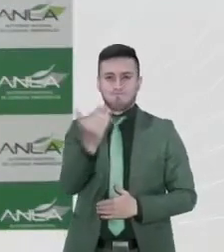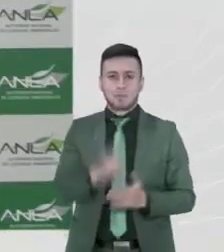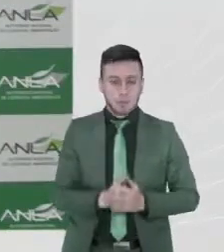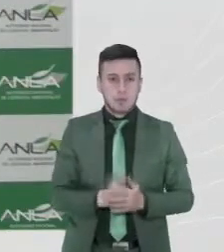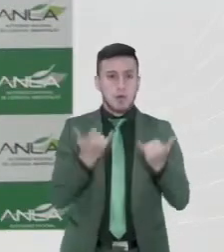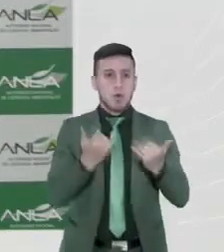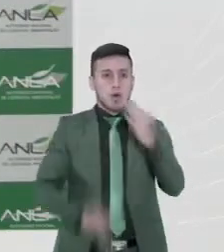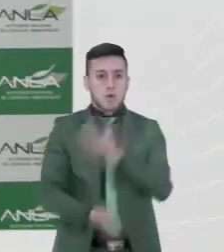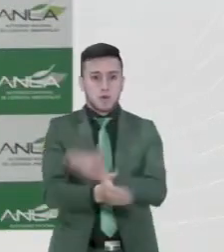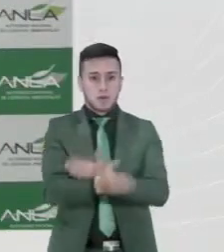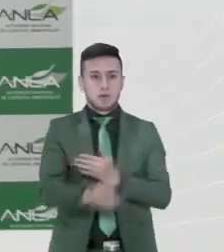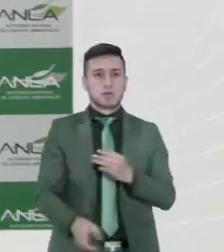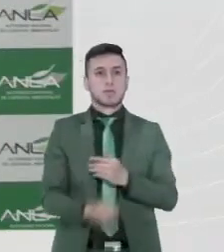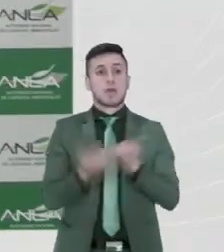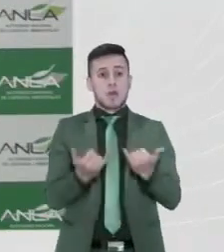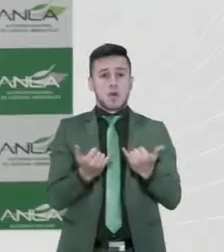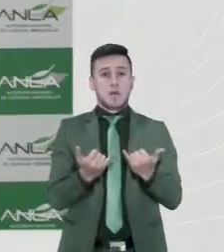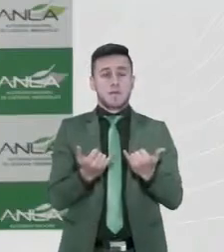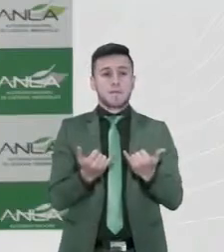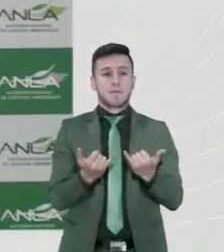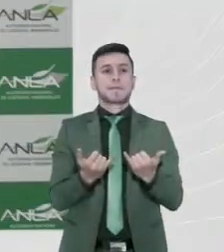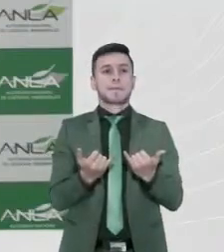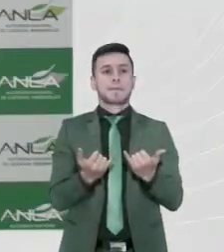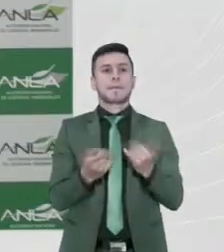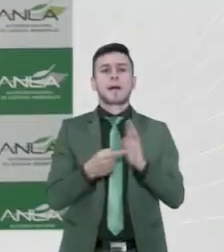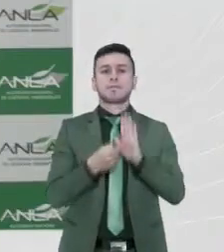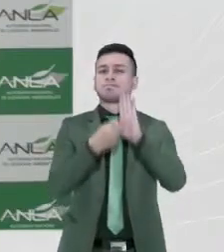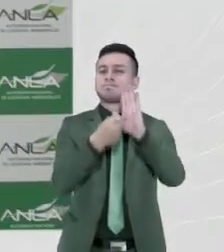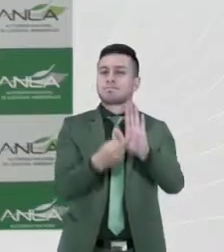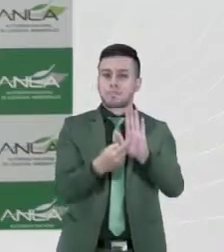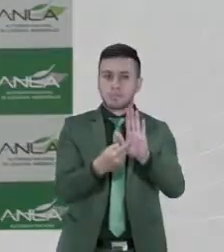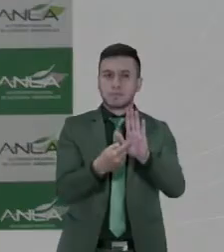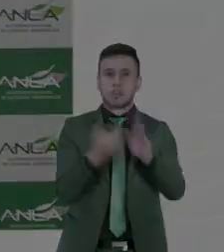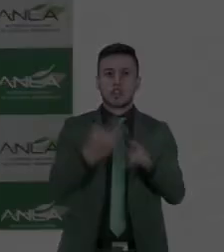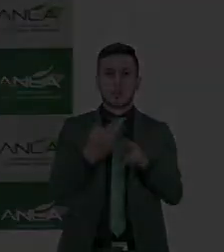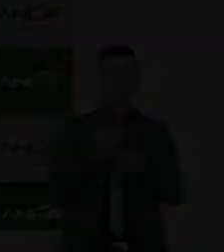Y continuamos y vamos a oír nuevamente la presentación de Rosa Cecilia Niño.